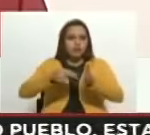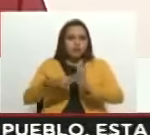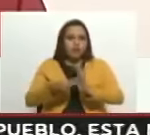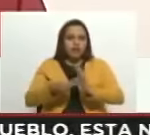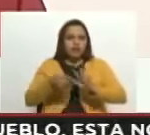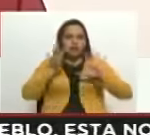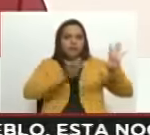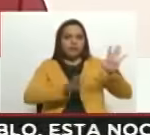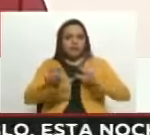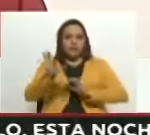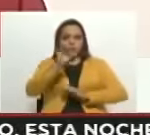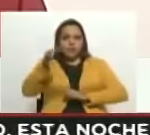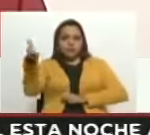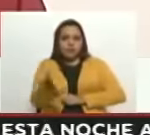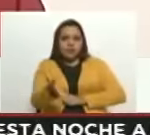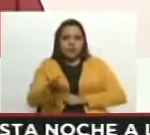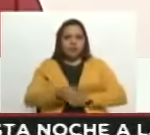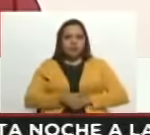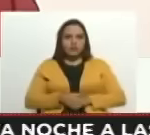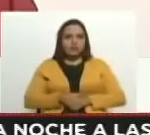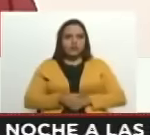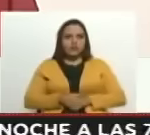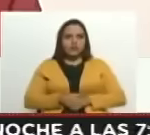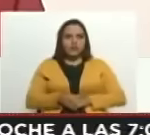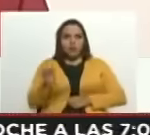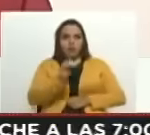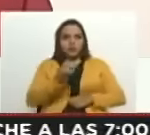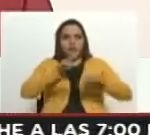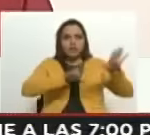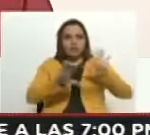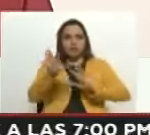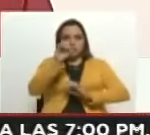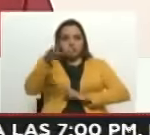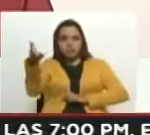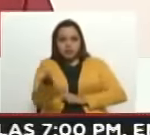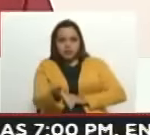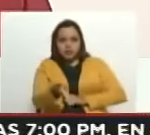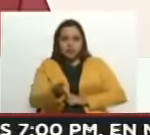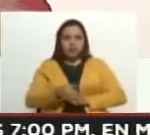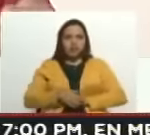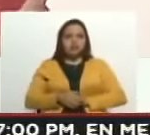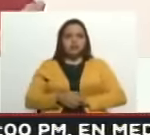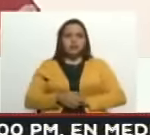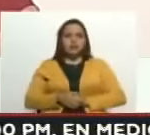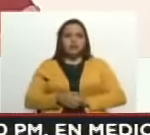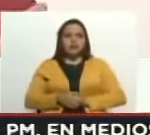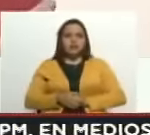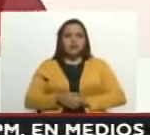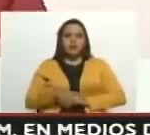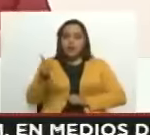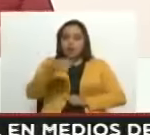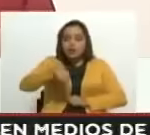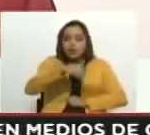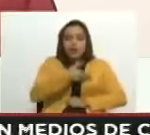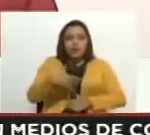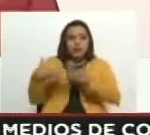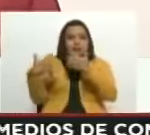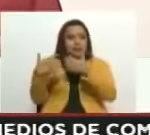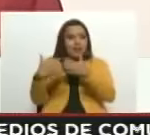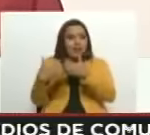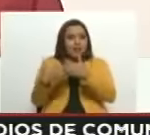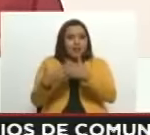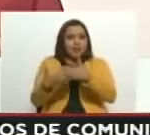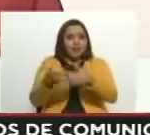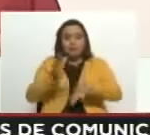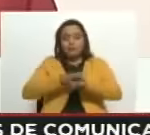95% que a ella le habían asegurado a un 75%. tienen una pelea, ¿por qué no han dado más